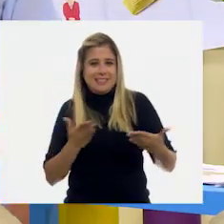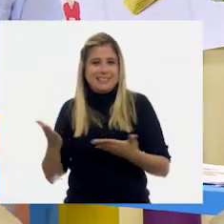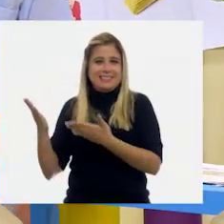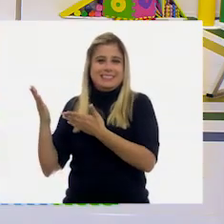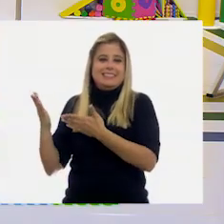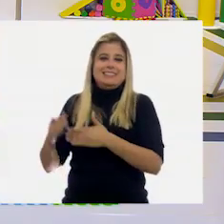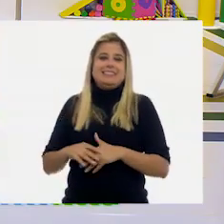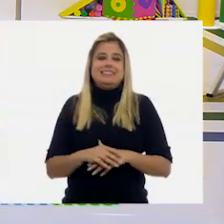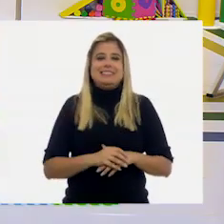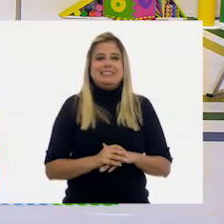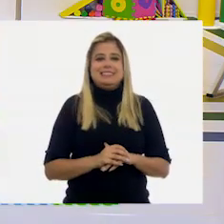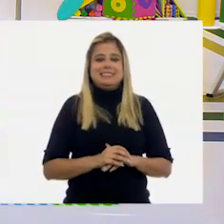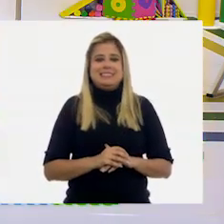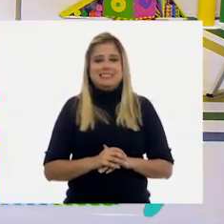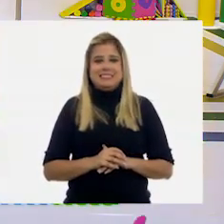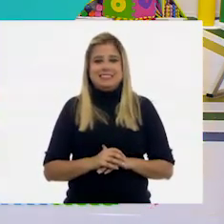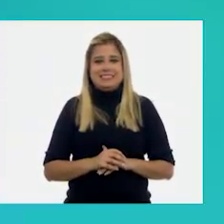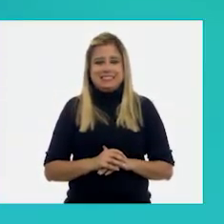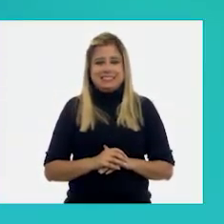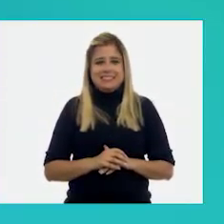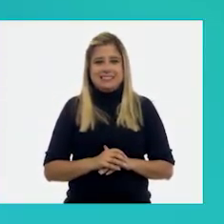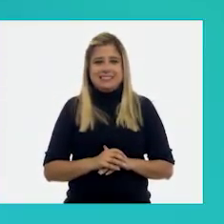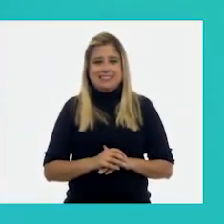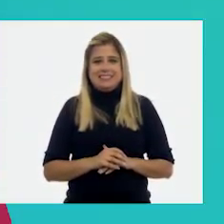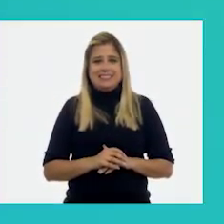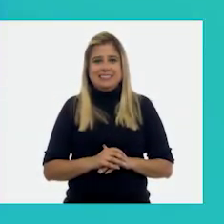ver, vamos a ver esta imagen.